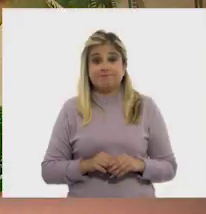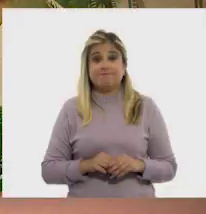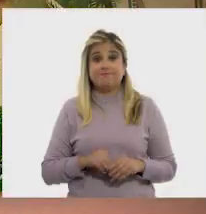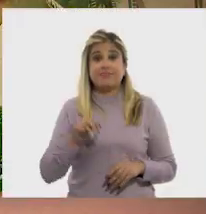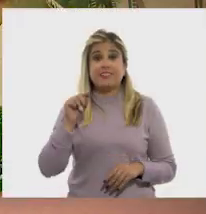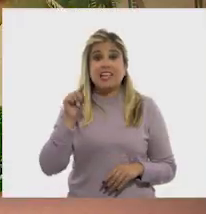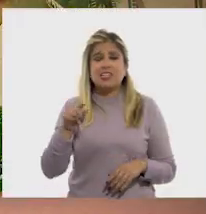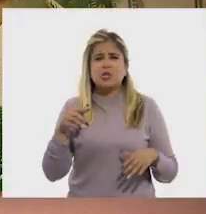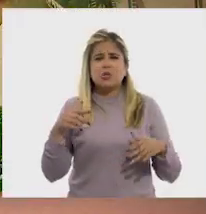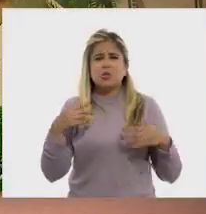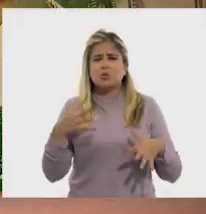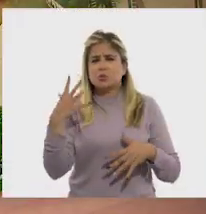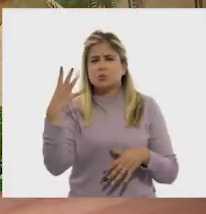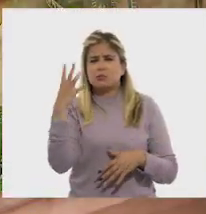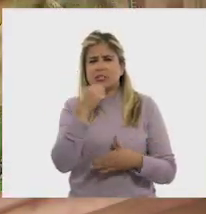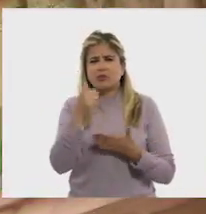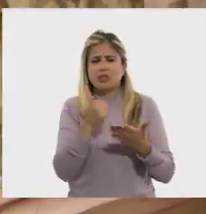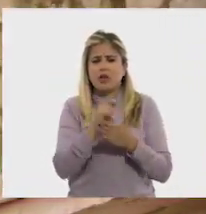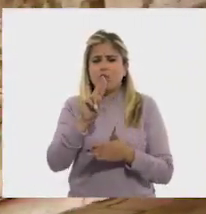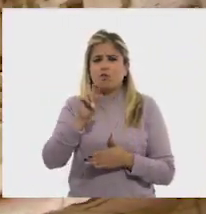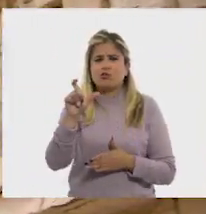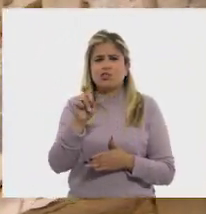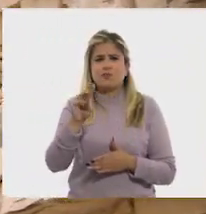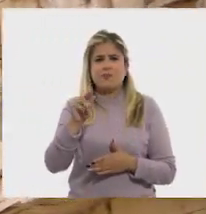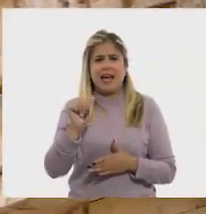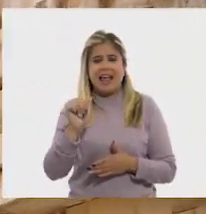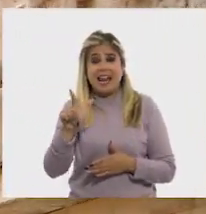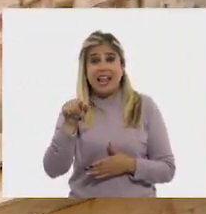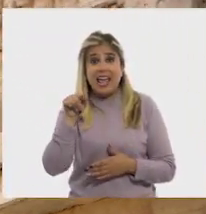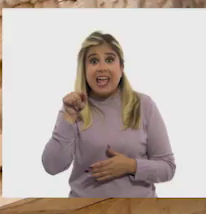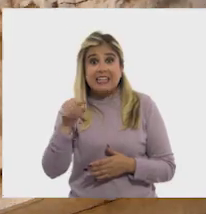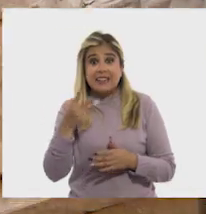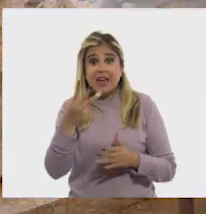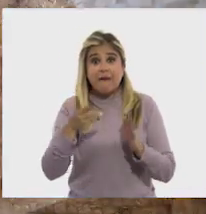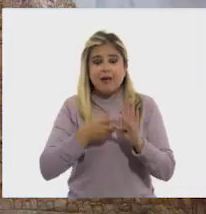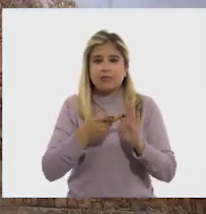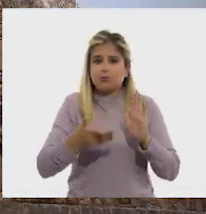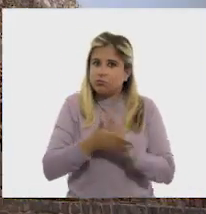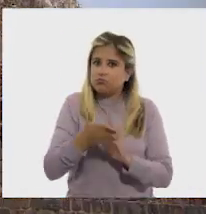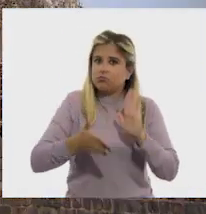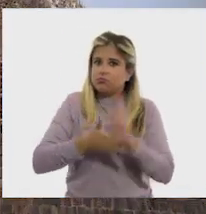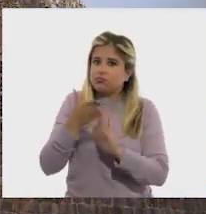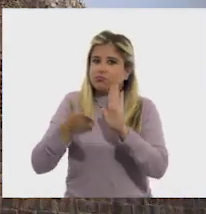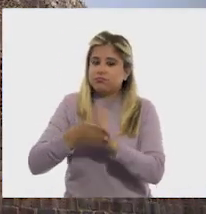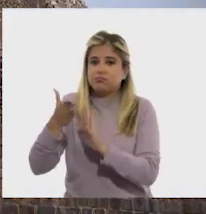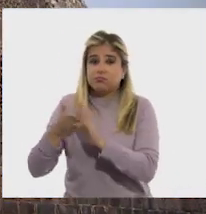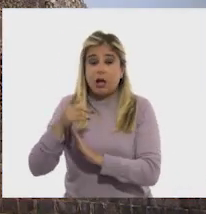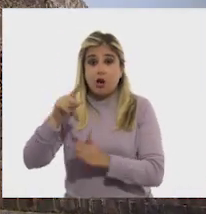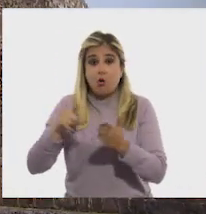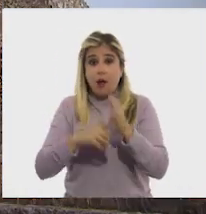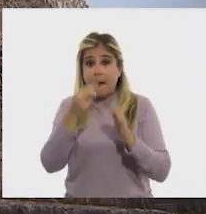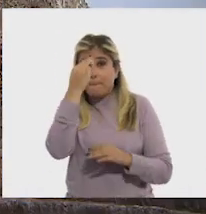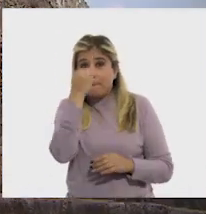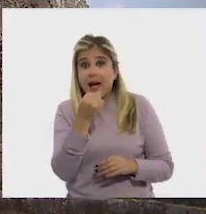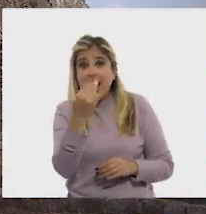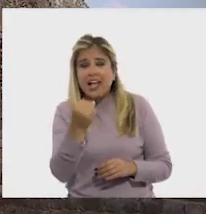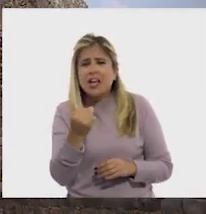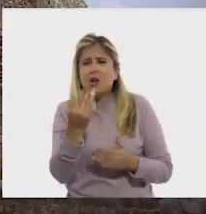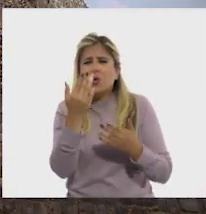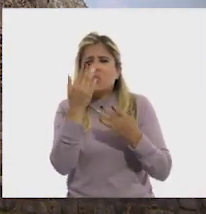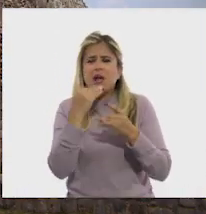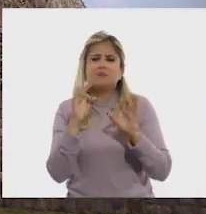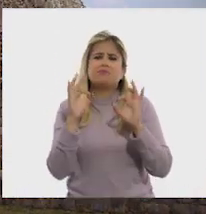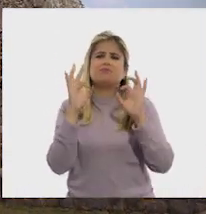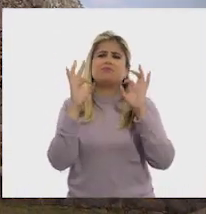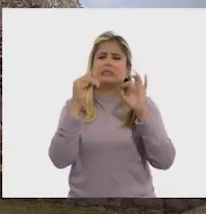Esta es la magnífica ciudad de Uxmal, la 3 veces construida. En toda la zona maya no existe la perfección